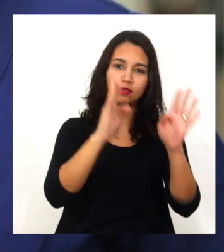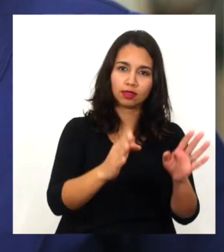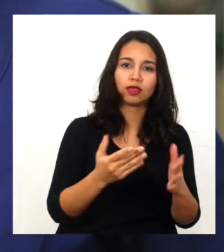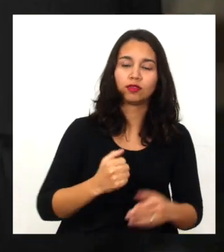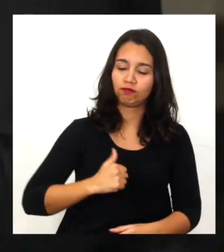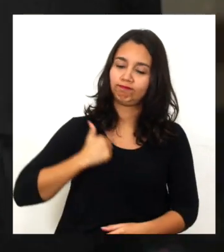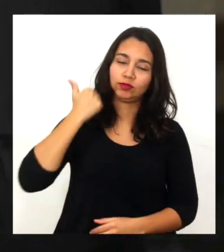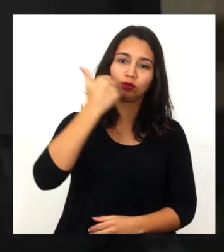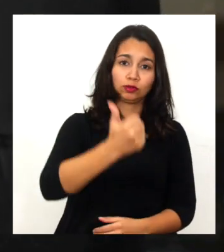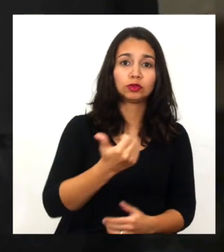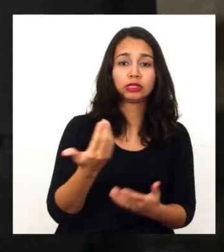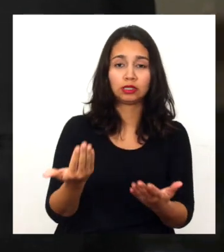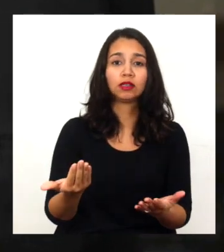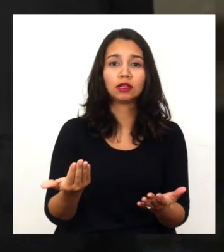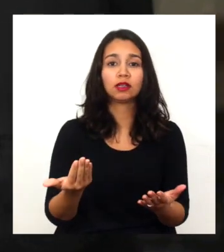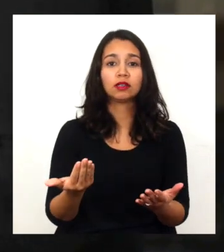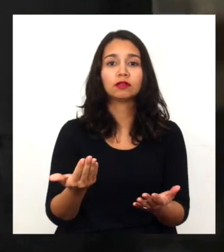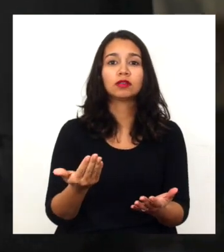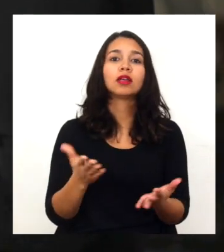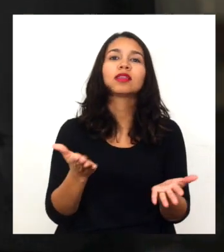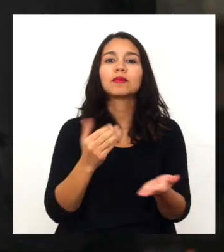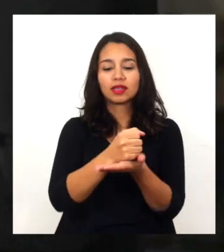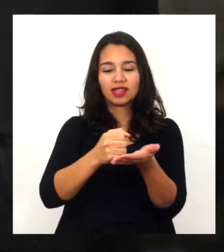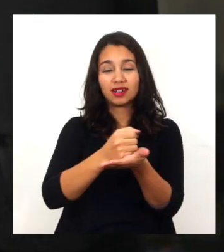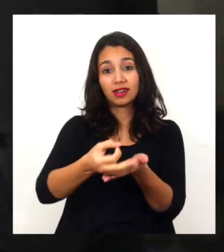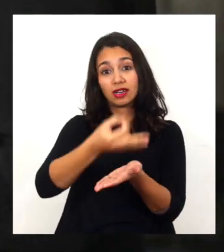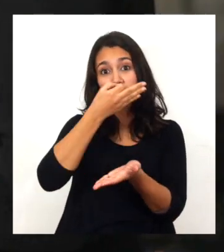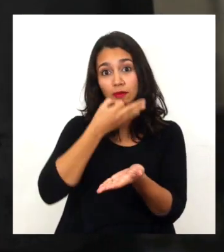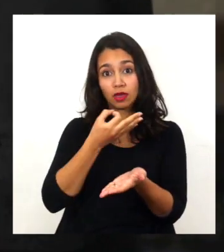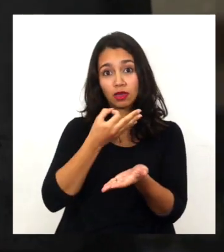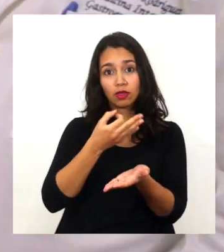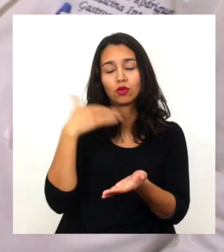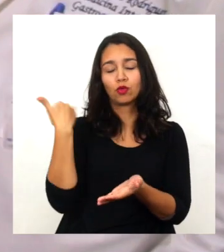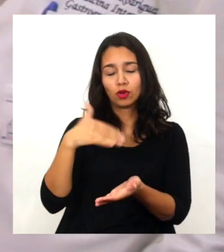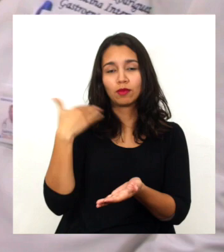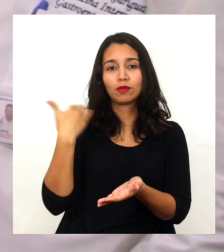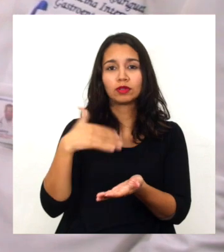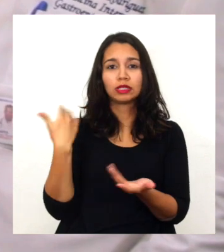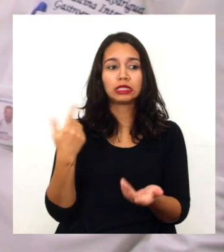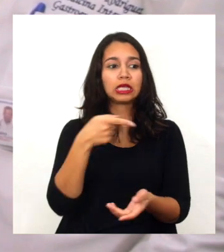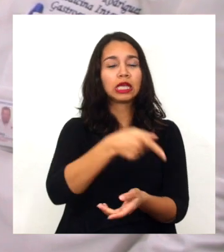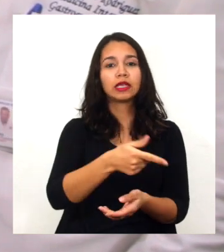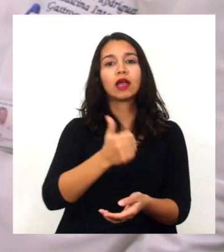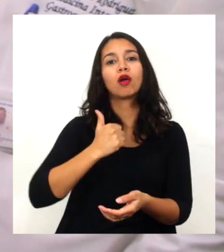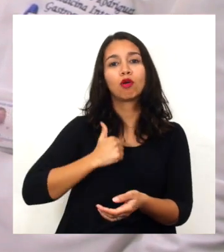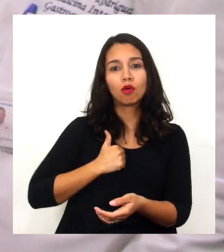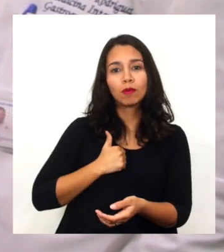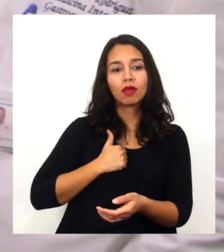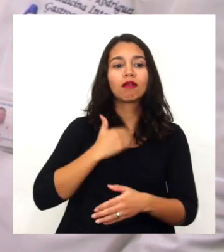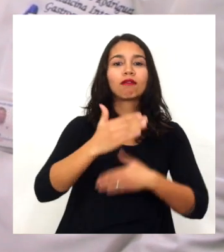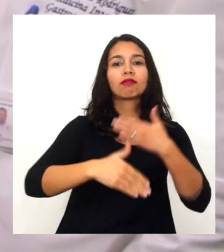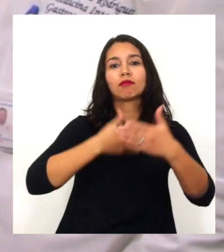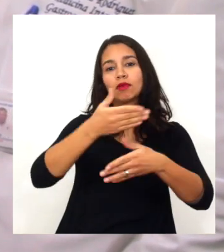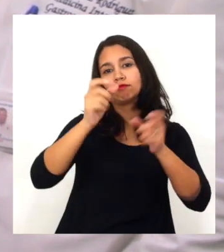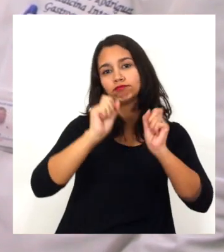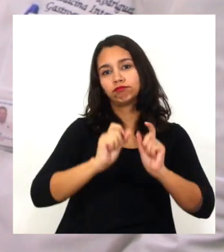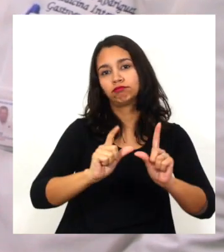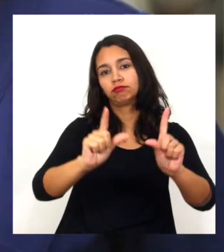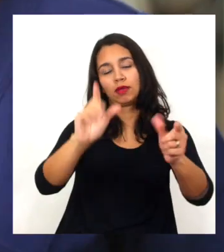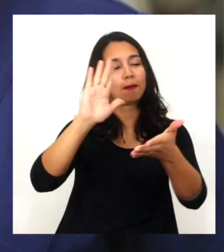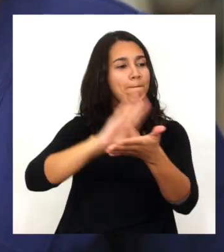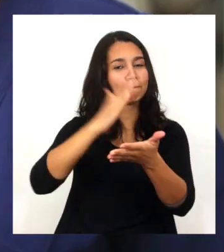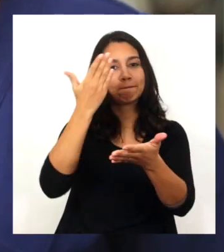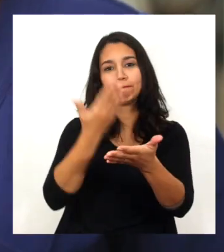de gastroenterología y por tener el medicamento la señora Julia pudo completar su terapia y salir con éxito de